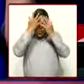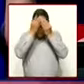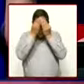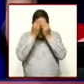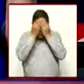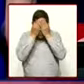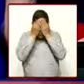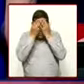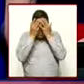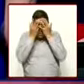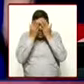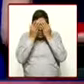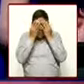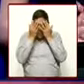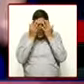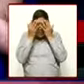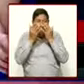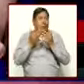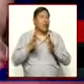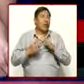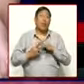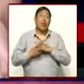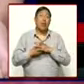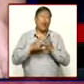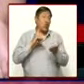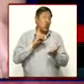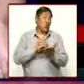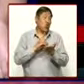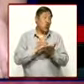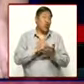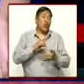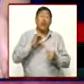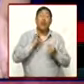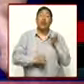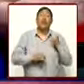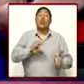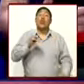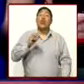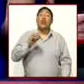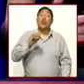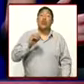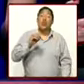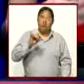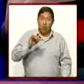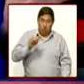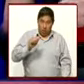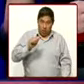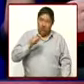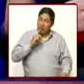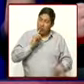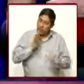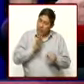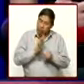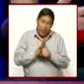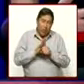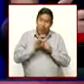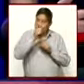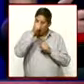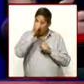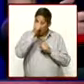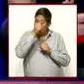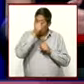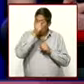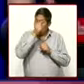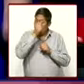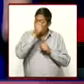un ángel para cambiarle la vida. Hablamos del doctor Joel Moya, sí, quien se ha comprometido a realizarle una operación porque las cataratas tienen solución.